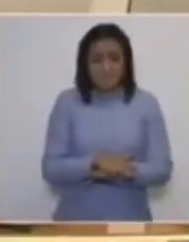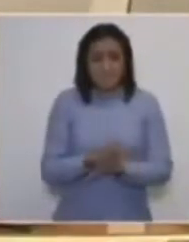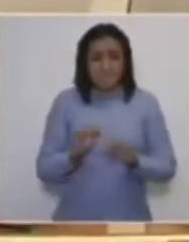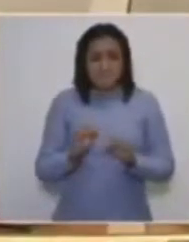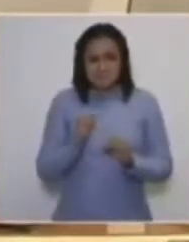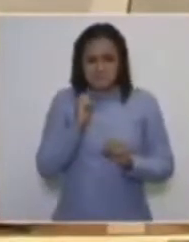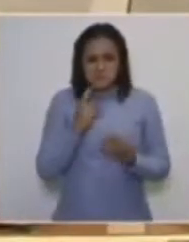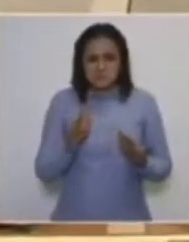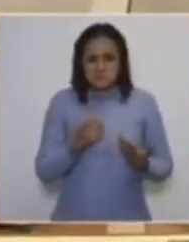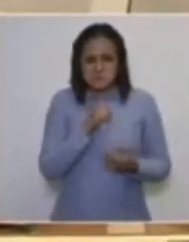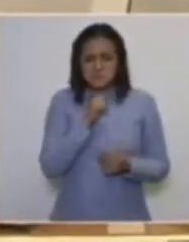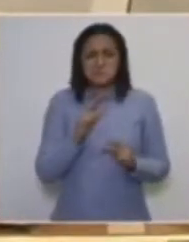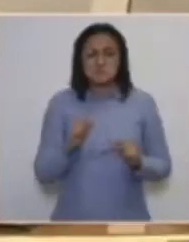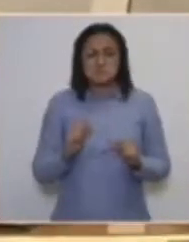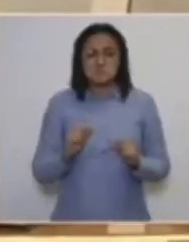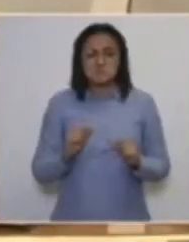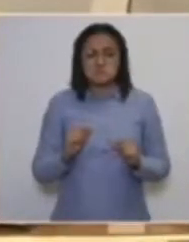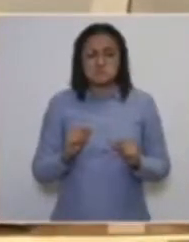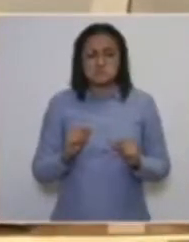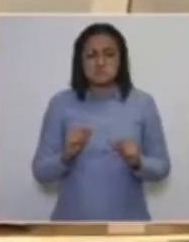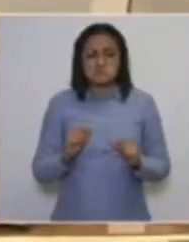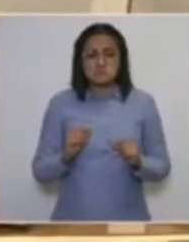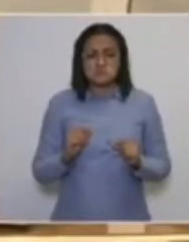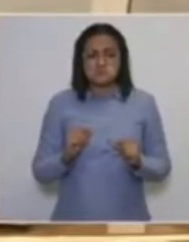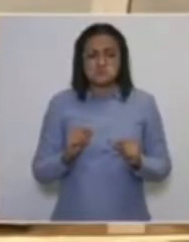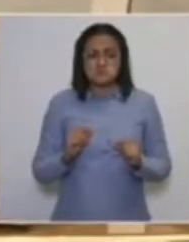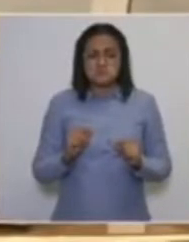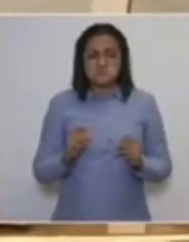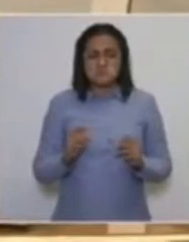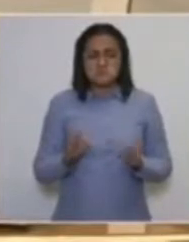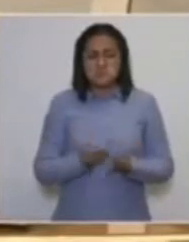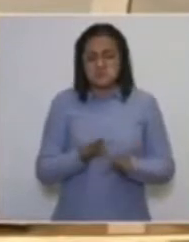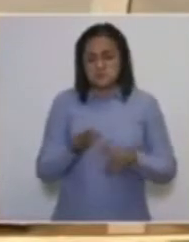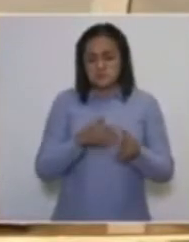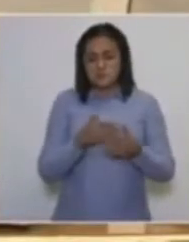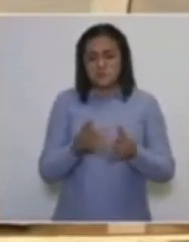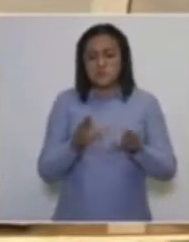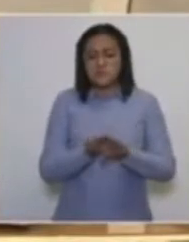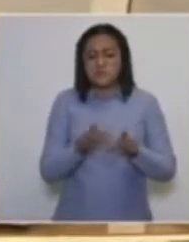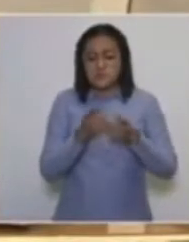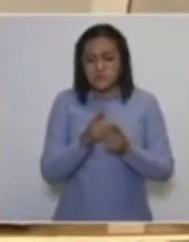y mantiene el modelo de integración de cámaras como hoy está.